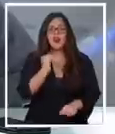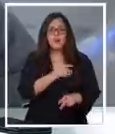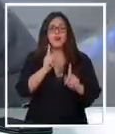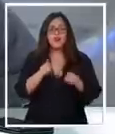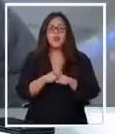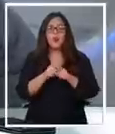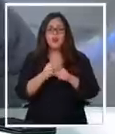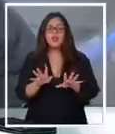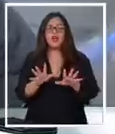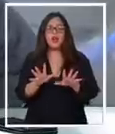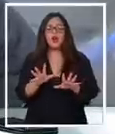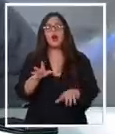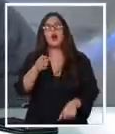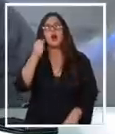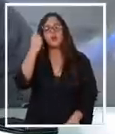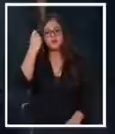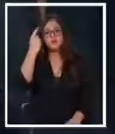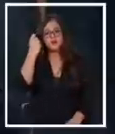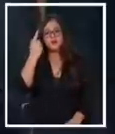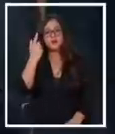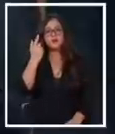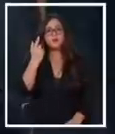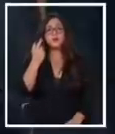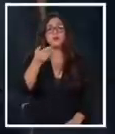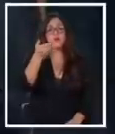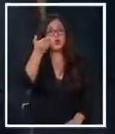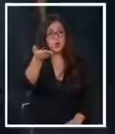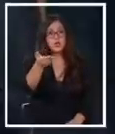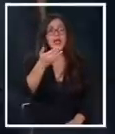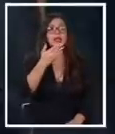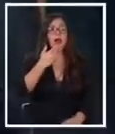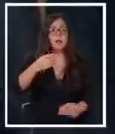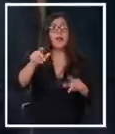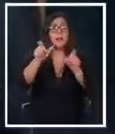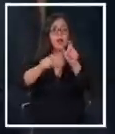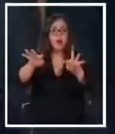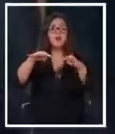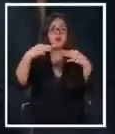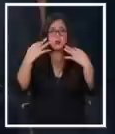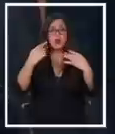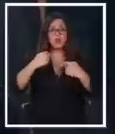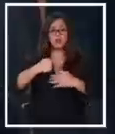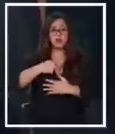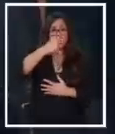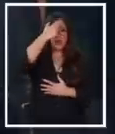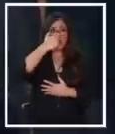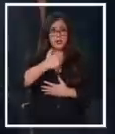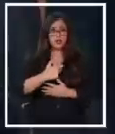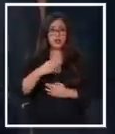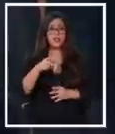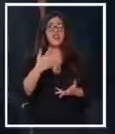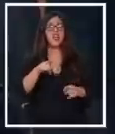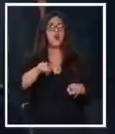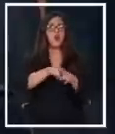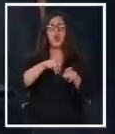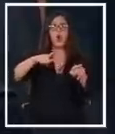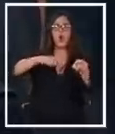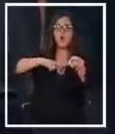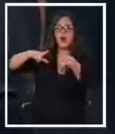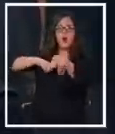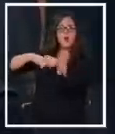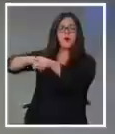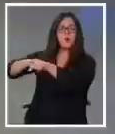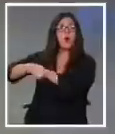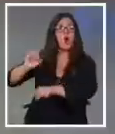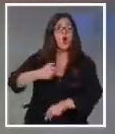inventarse lo que ustedes y quienes están viendo en su casa van a ver de mí no es una persona que lo justifique y lo eche la culpa a otros